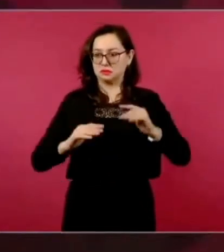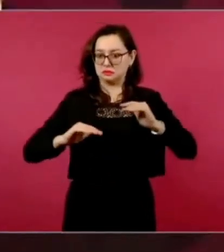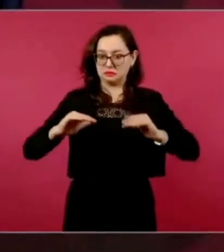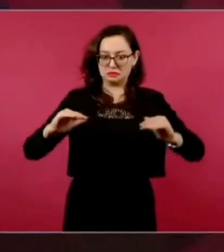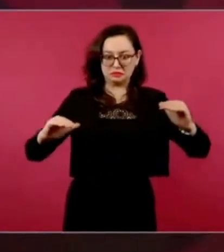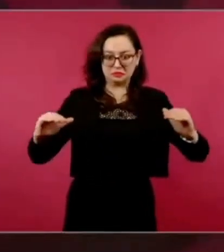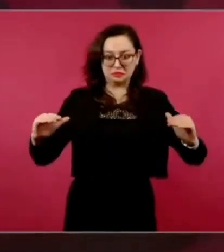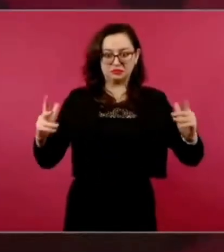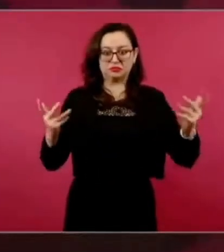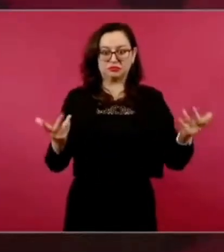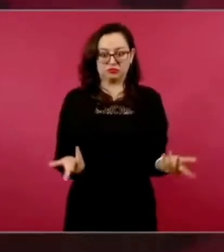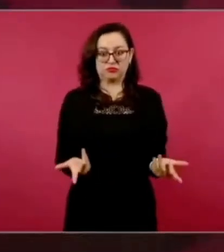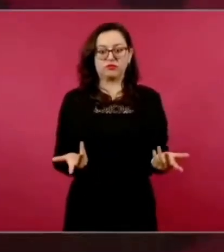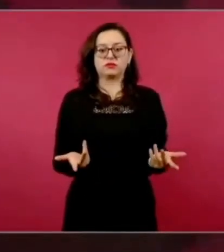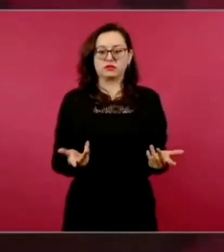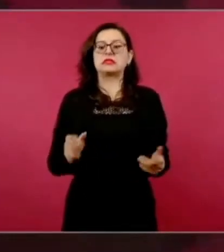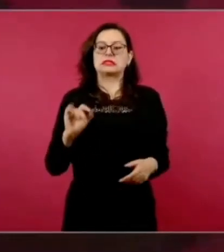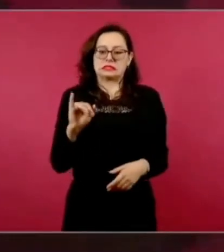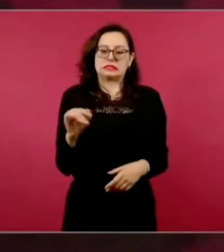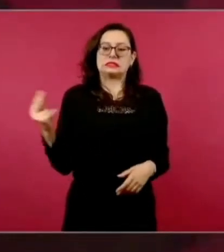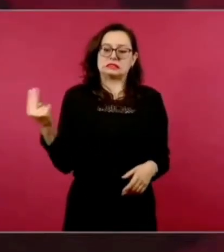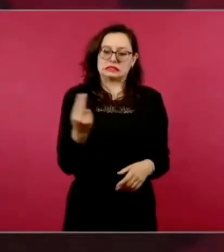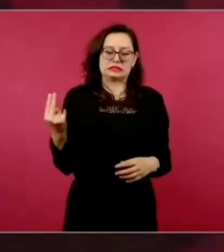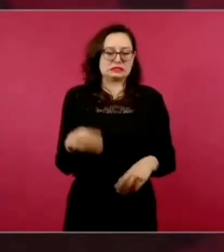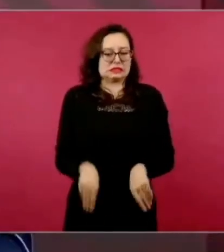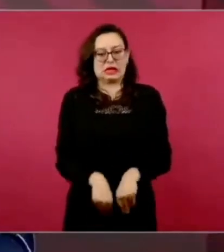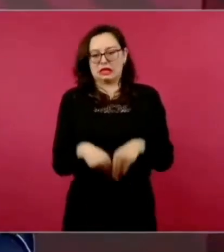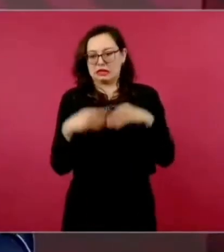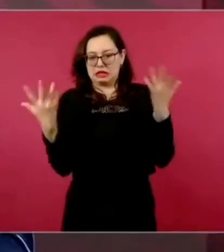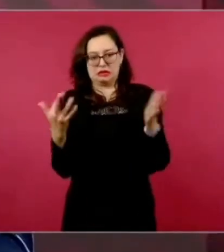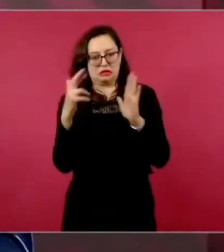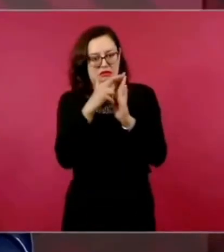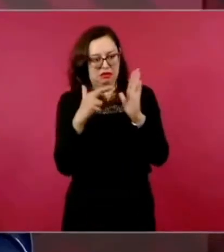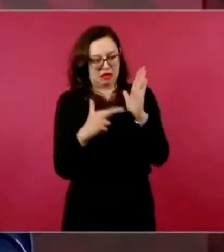y desde luego requisitos,